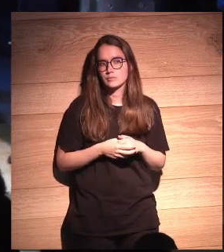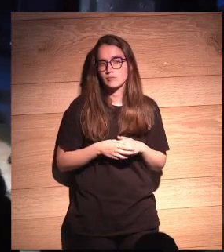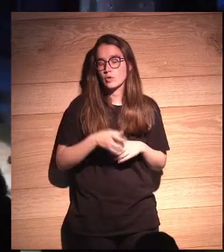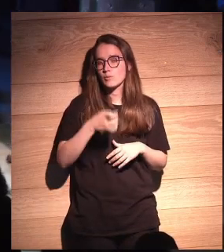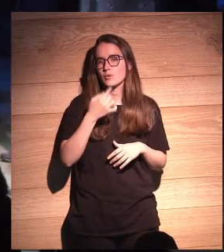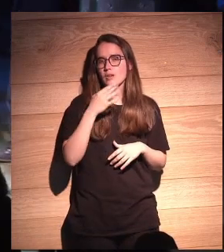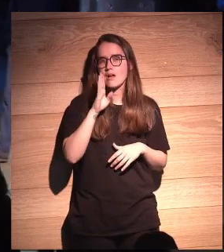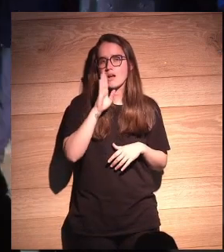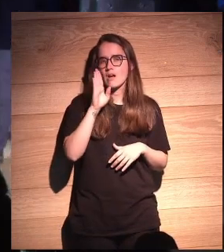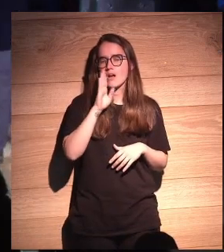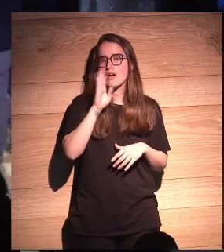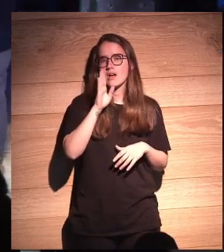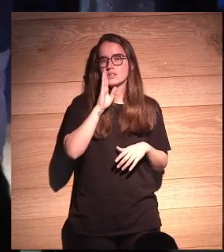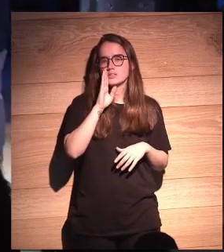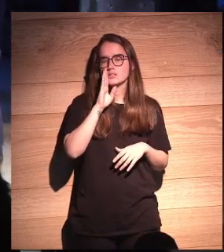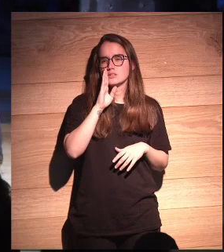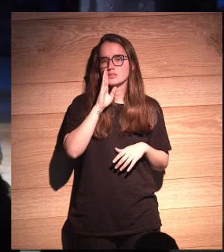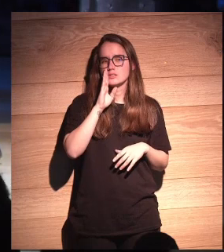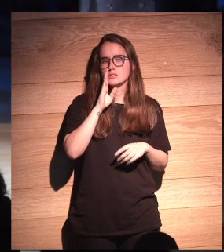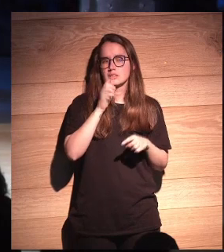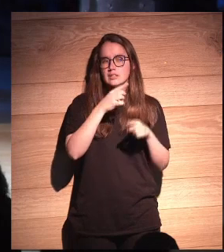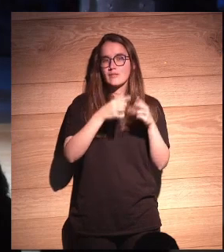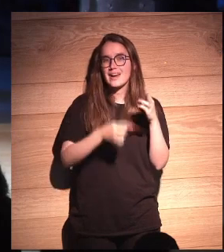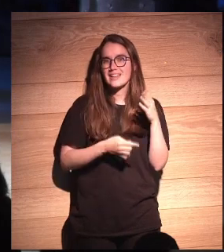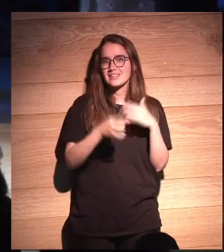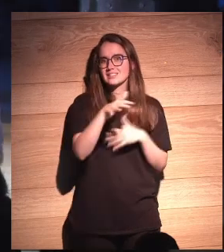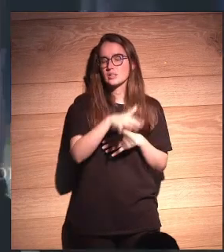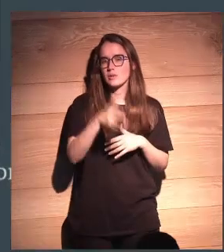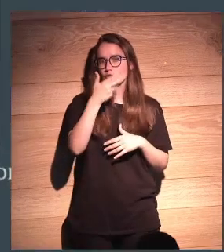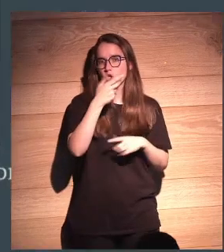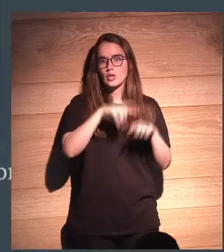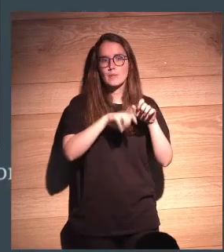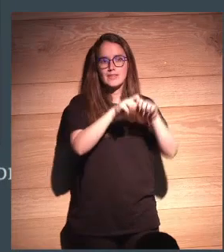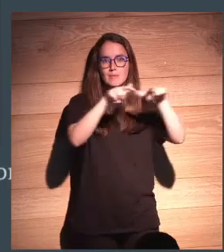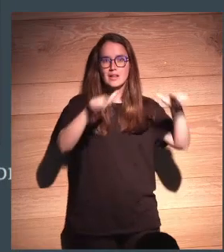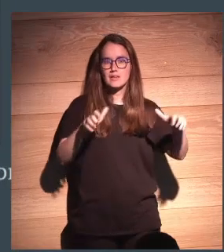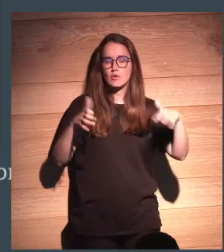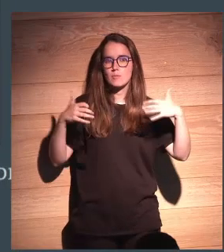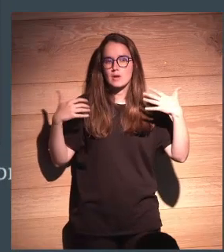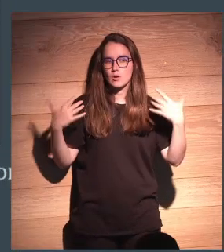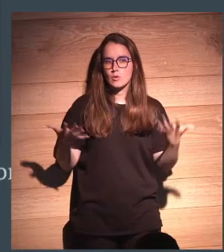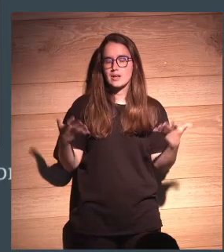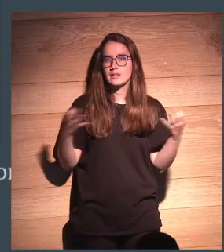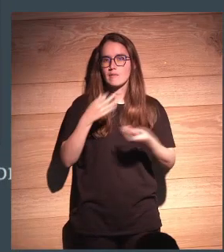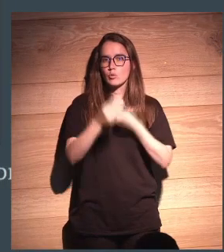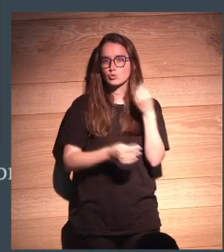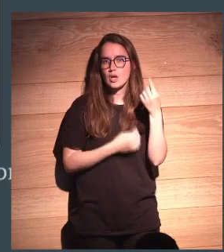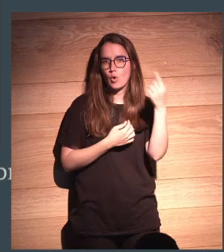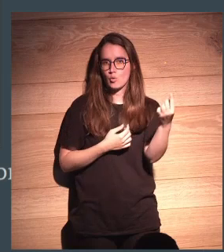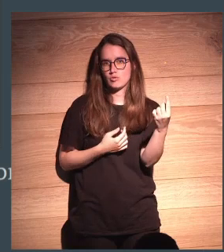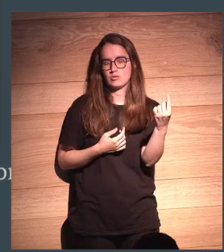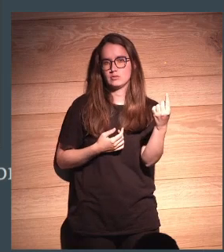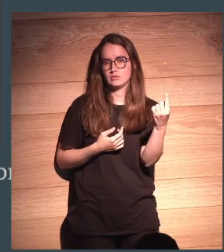Como os he dicho, hay diferentes espacios de color para cada plataforma. Hay que utilizar uno.